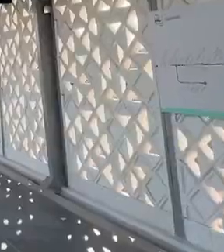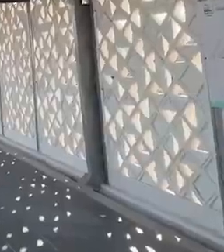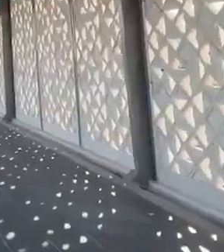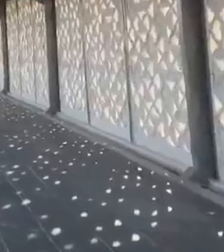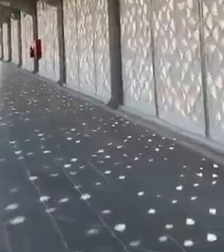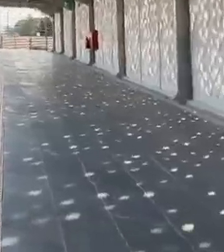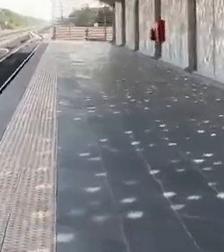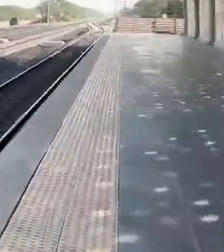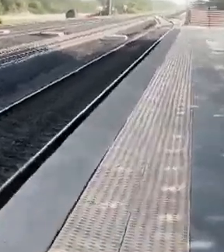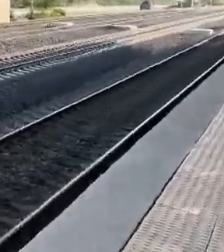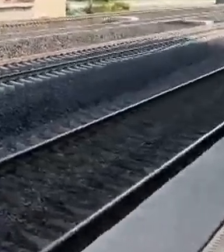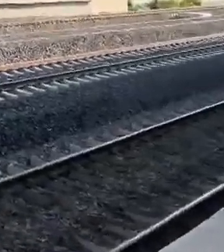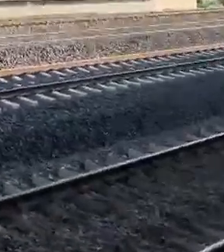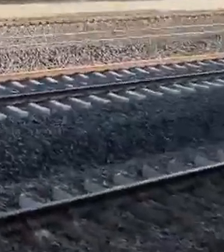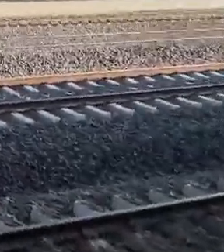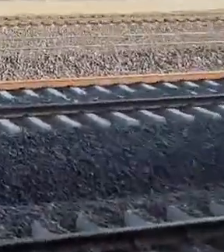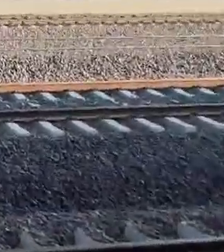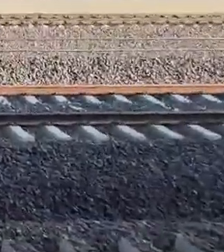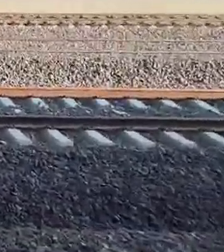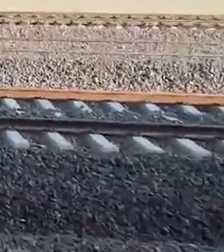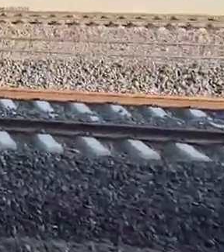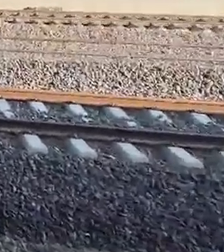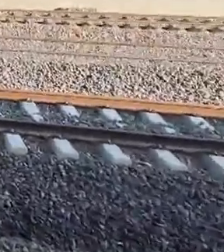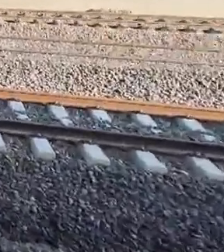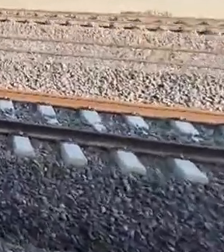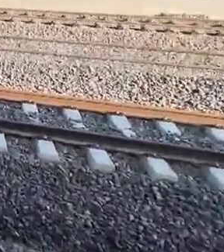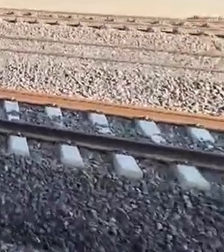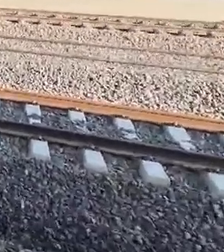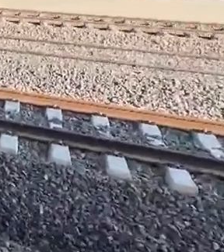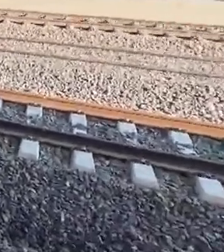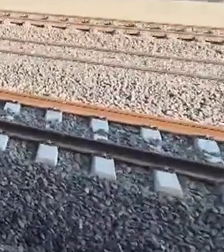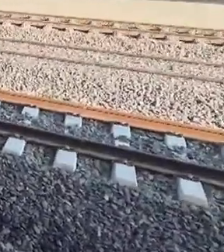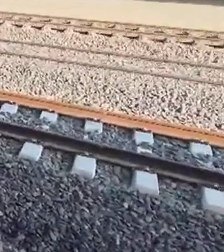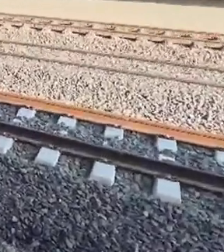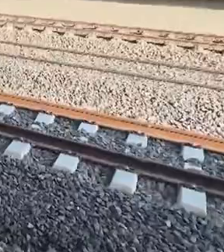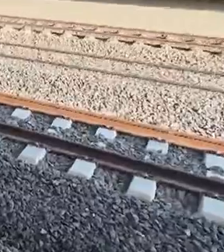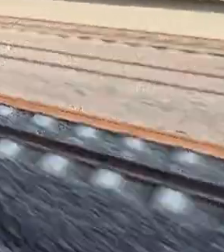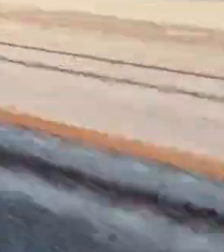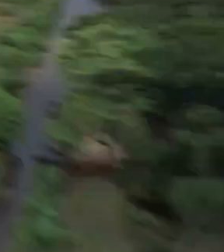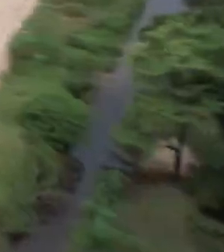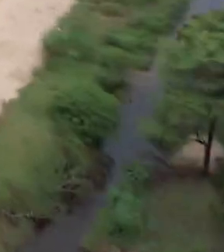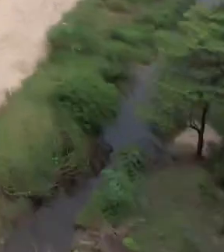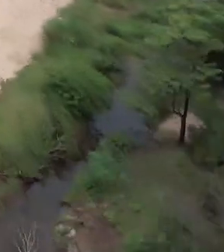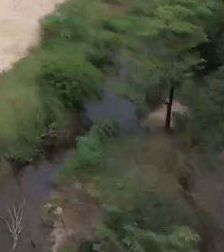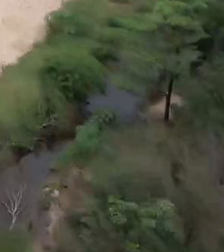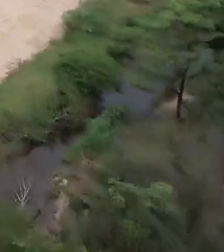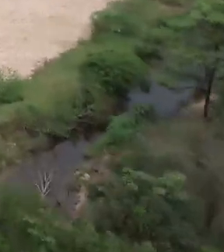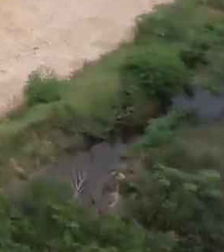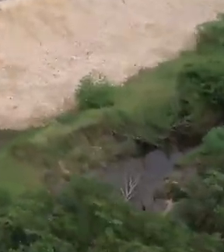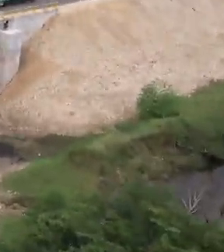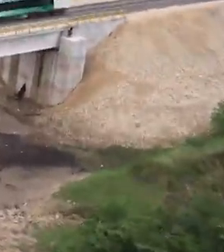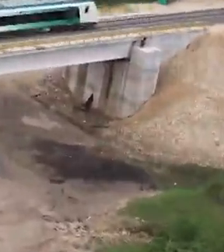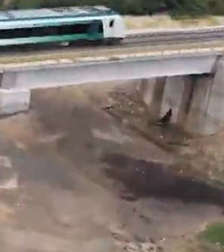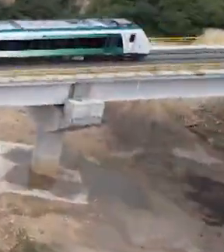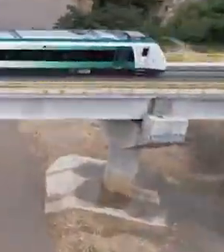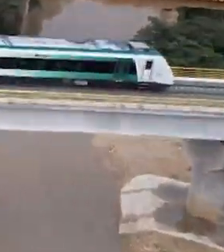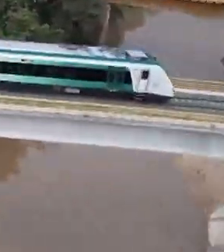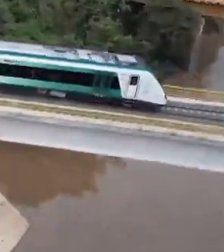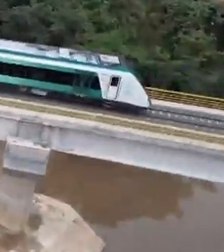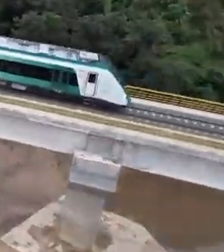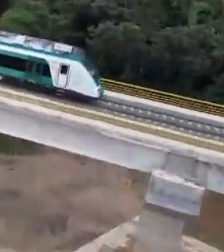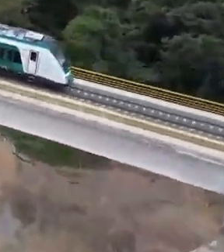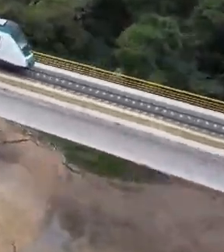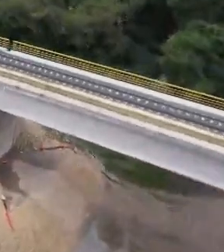Yucatán y Quintana Roo, el Tren Maya ha generado conectividad, desarrollo y turismo. Déjate maravillar por